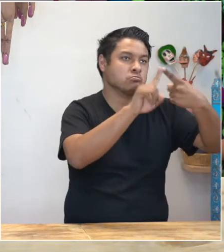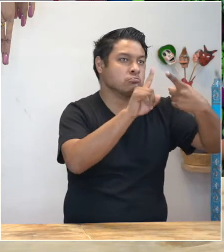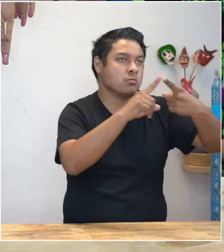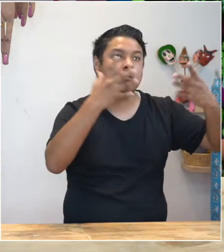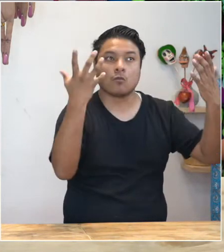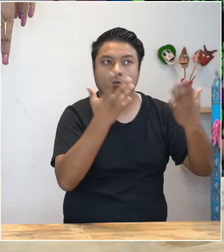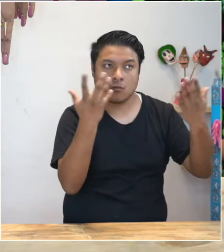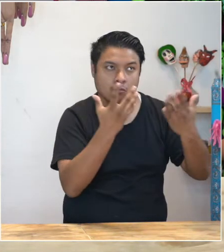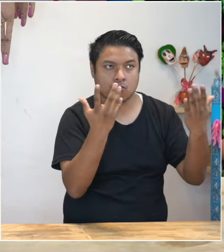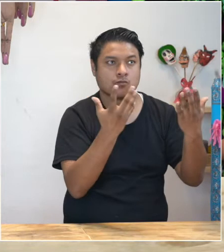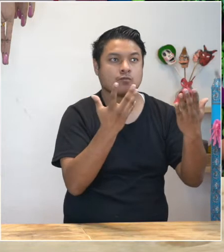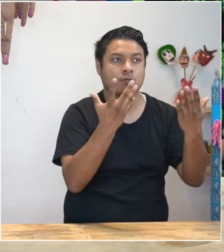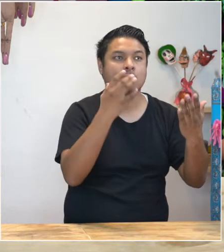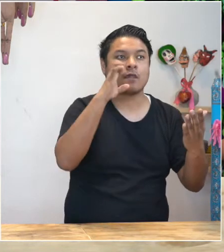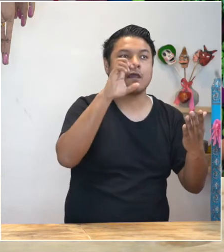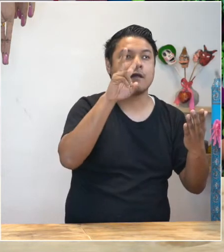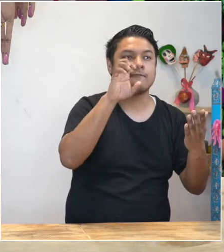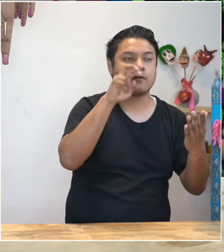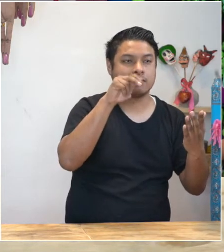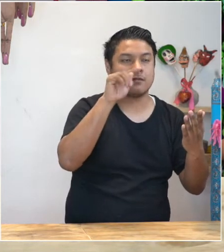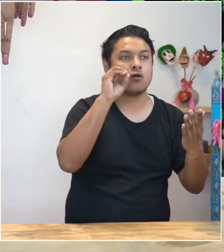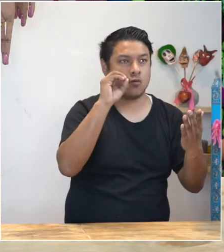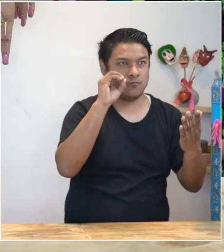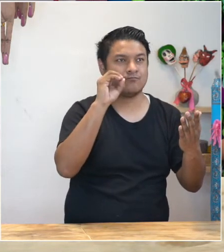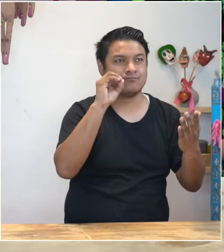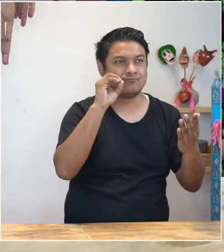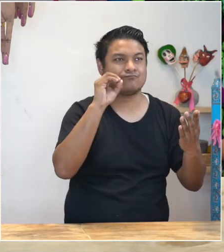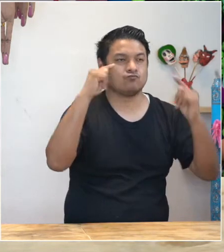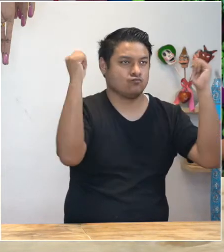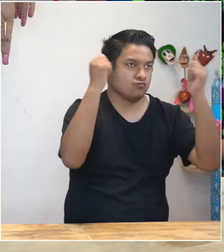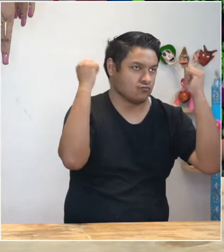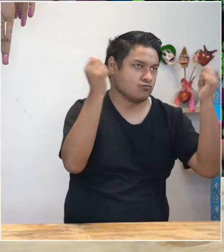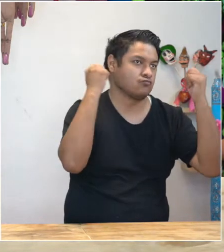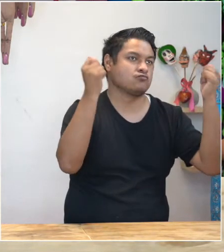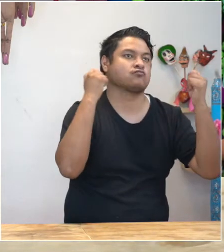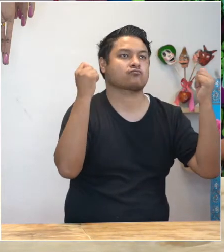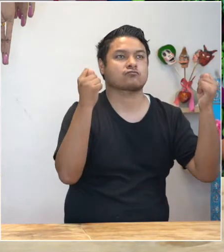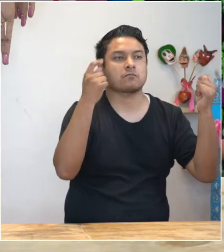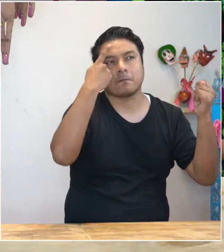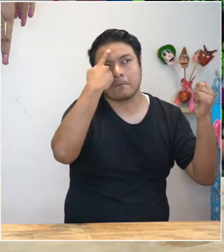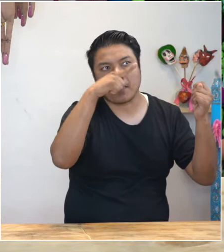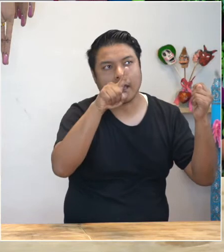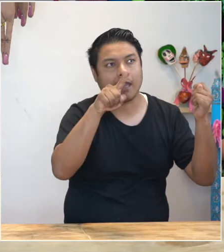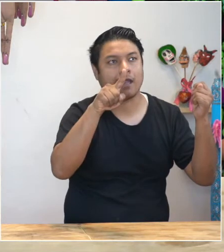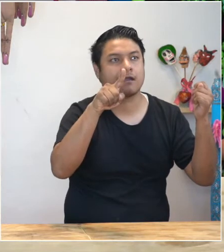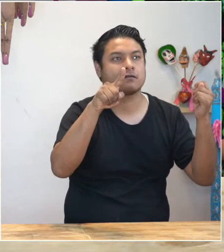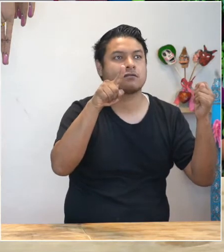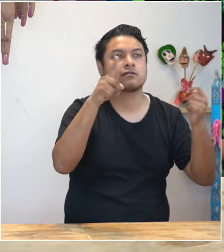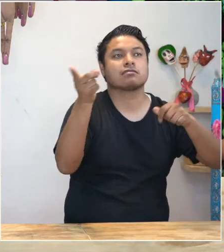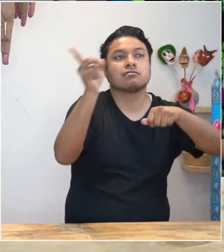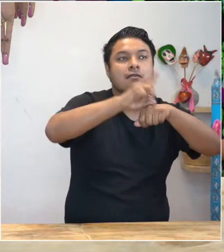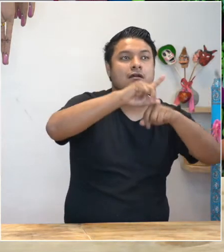la comunidad sorda, darlos a conocer qué es lo que ellos hacen, todo lo que pueden